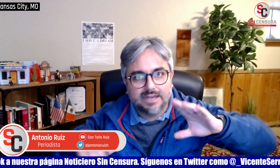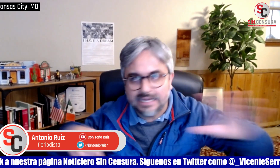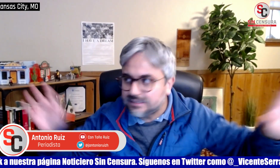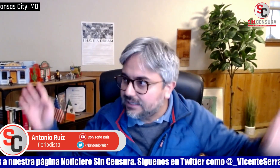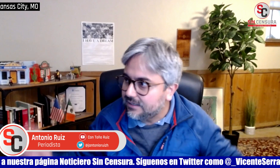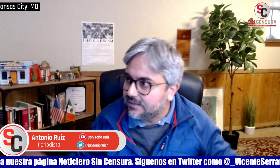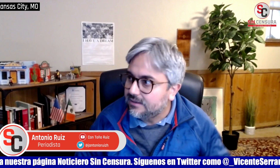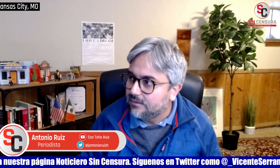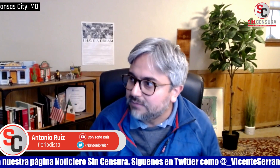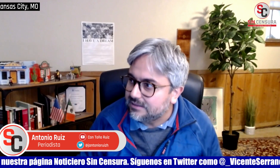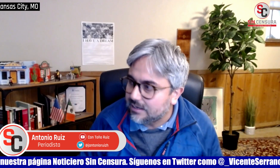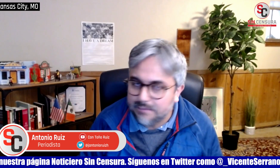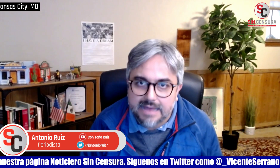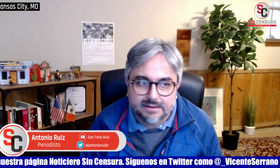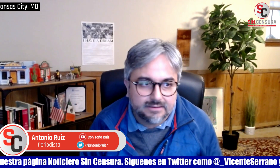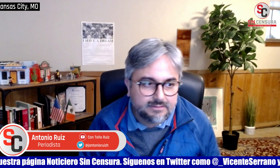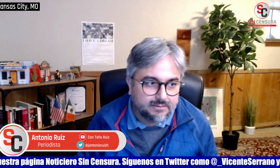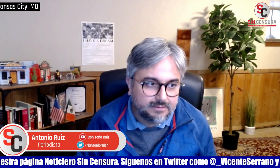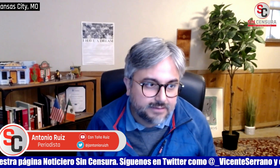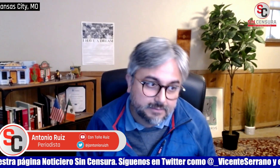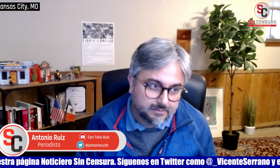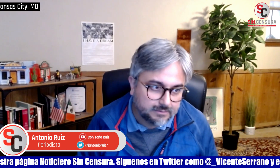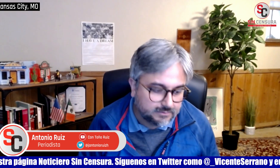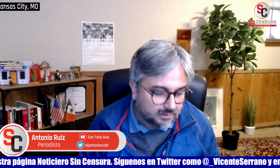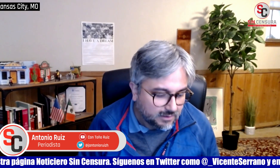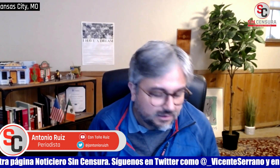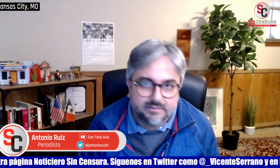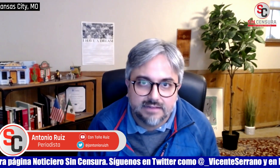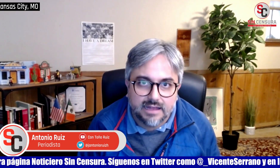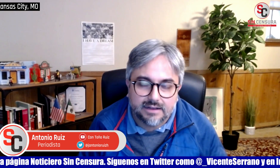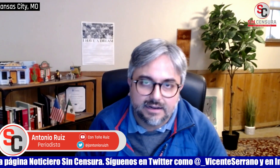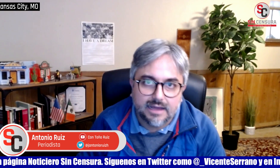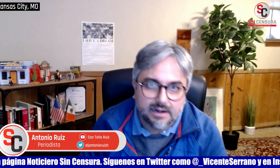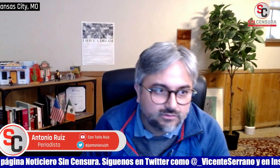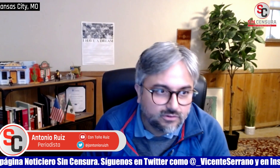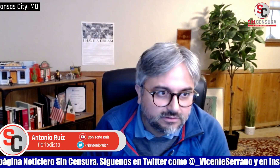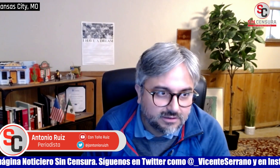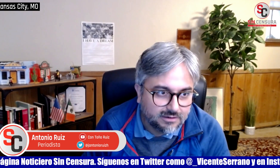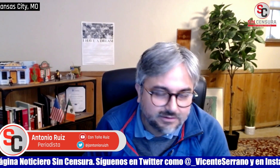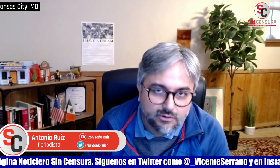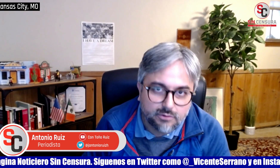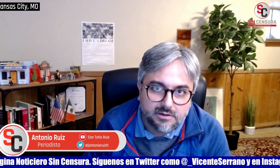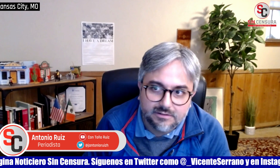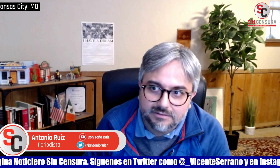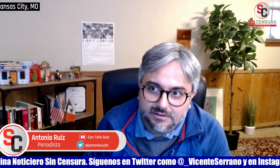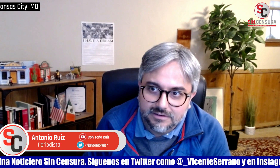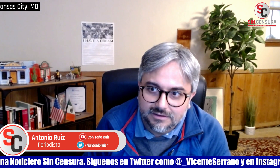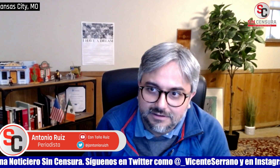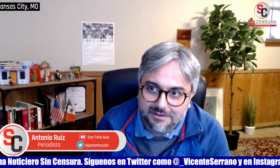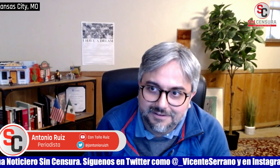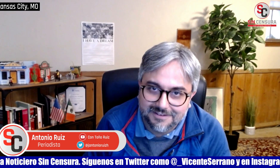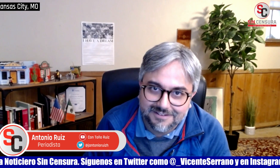le encanta ahí mentar madres y ya sabe, ¿no? Es la reencarnación del señor